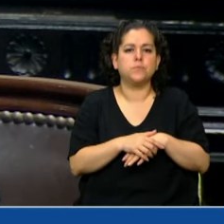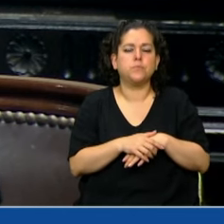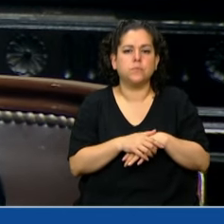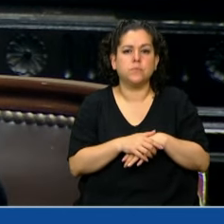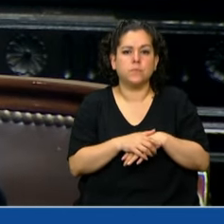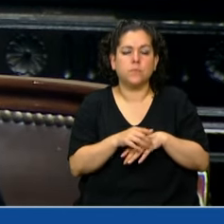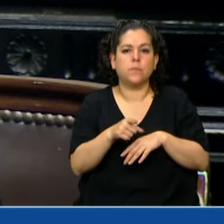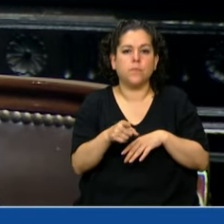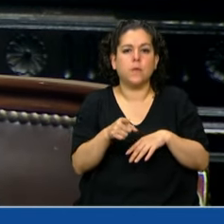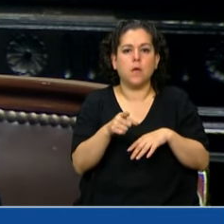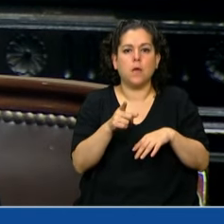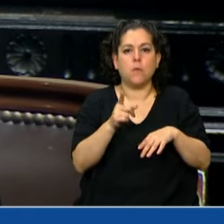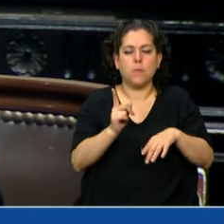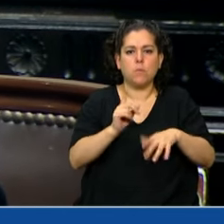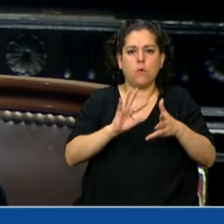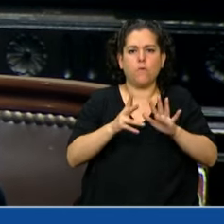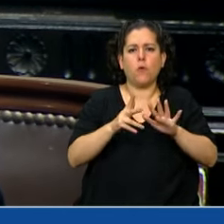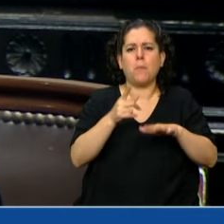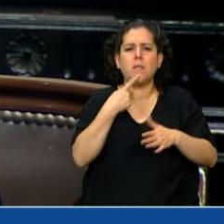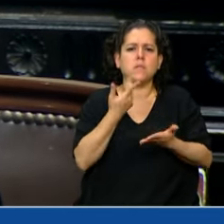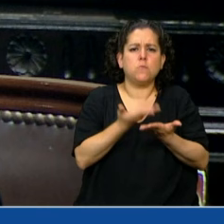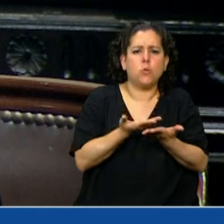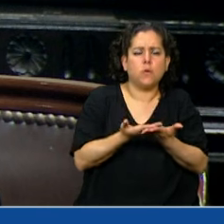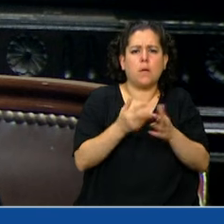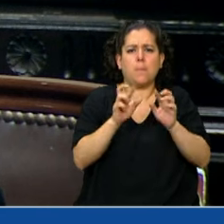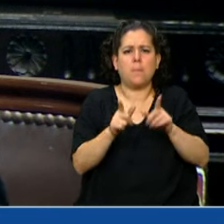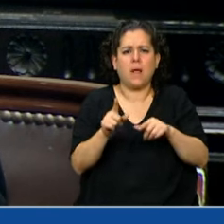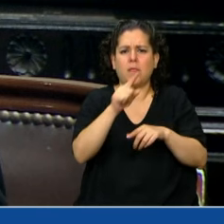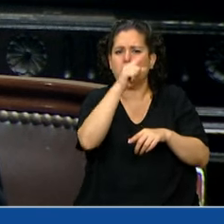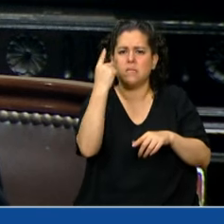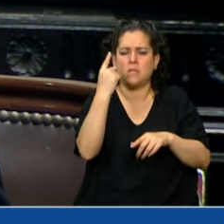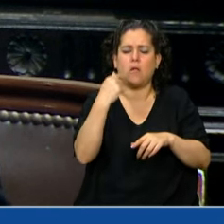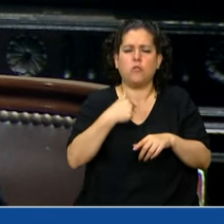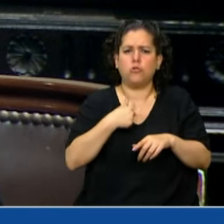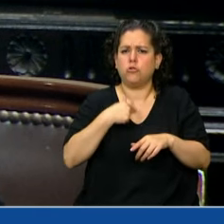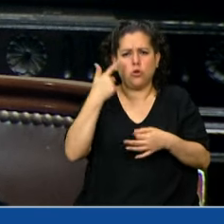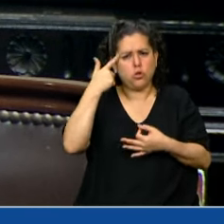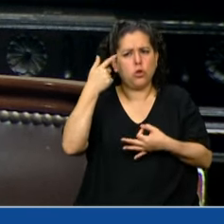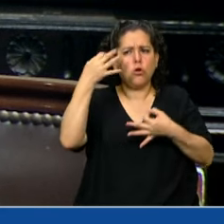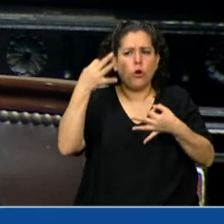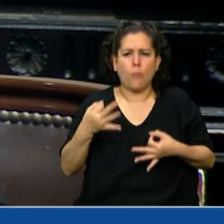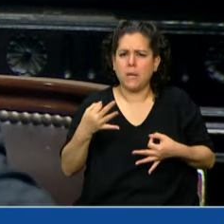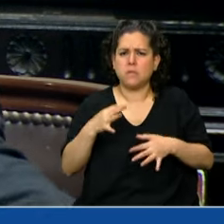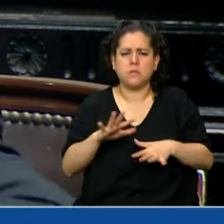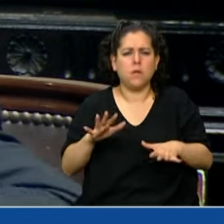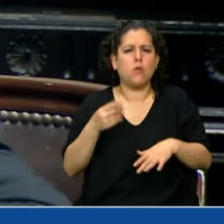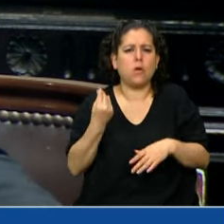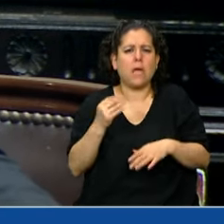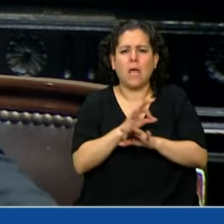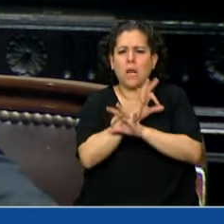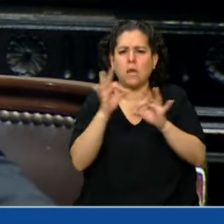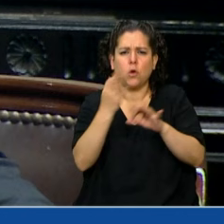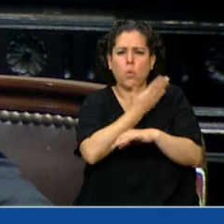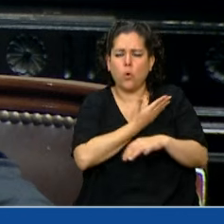esto se ha planteado como una política de estado y estoy absolutamente convencido que ningún